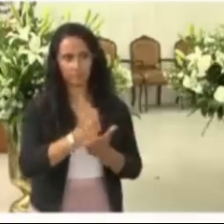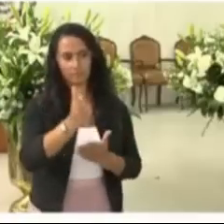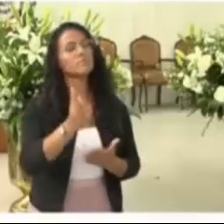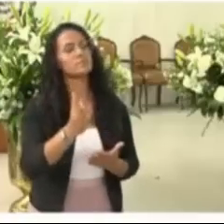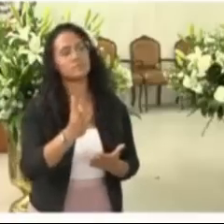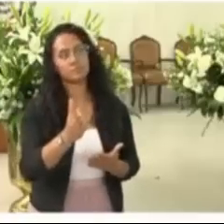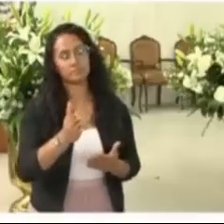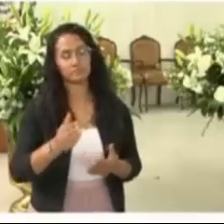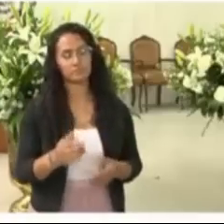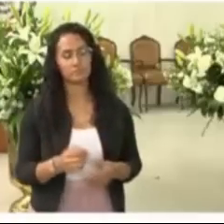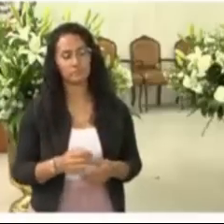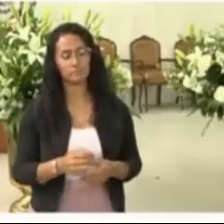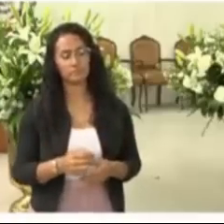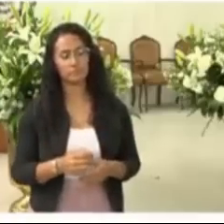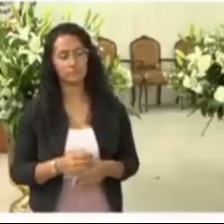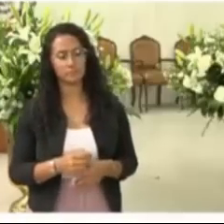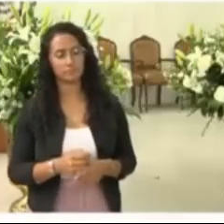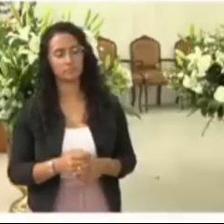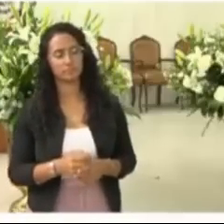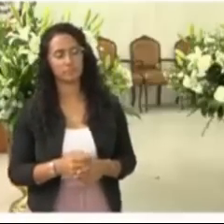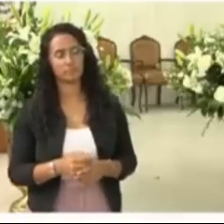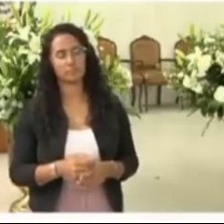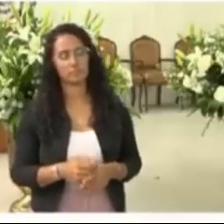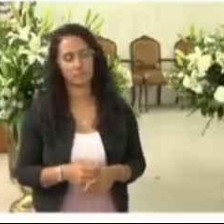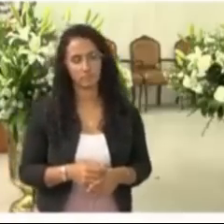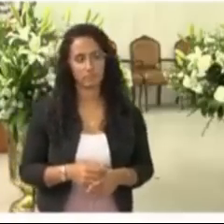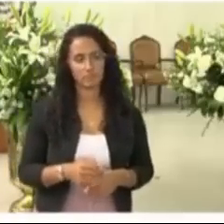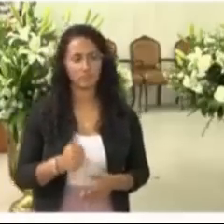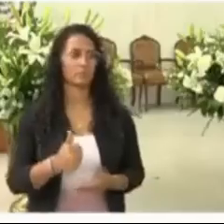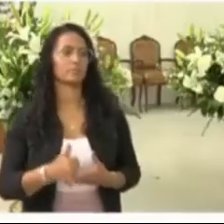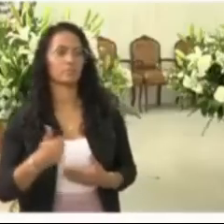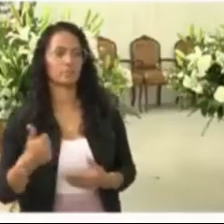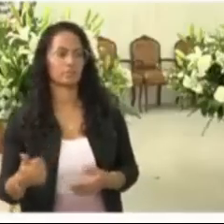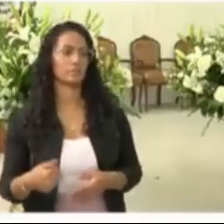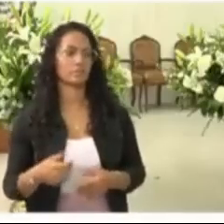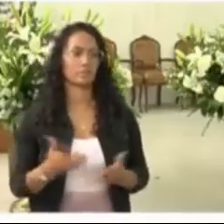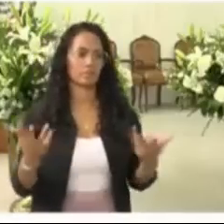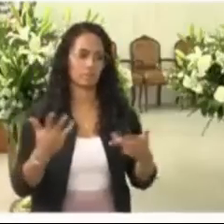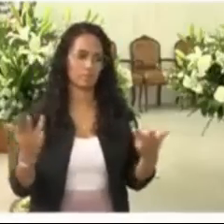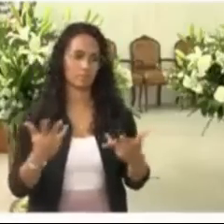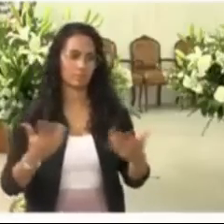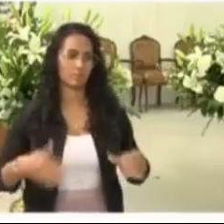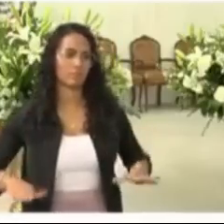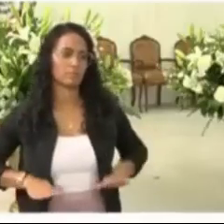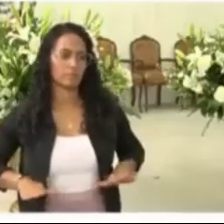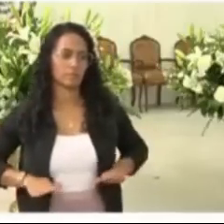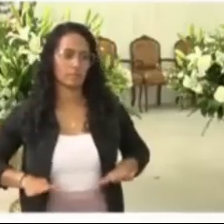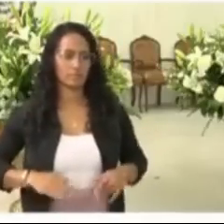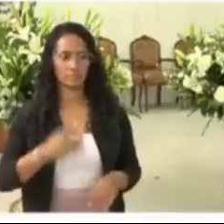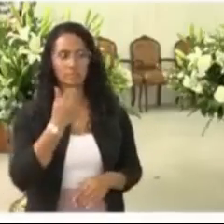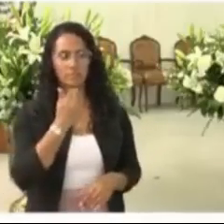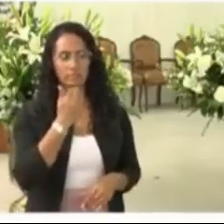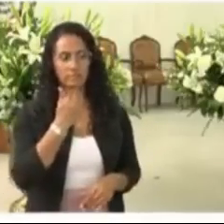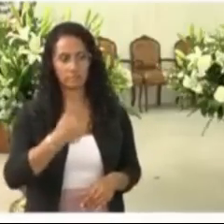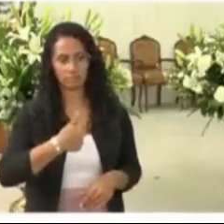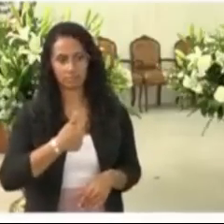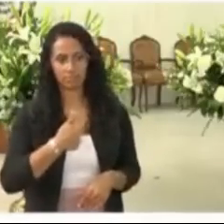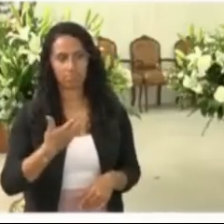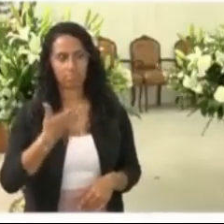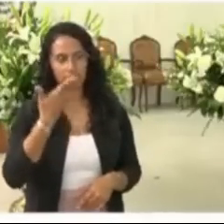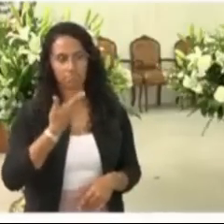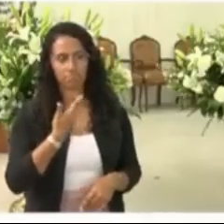Humillación es dejar de hacer las cosas a nuestra manera y aprender a hacerlas a la